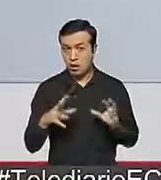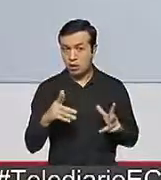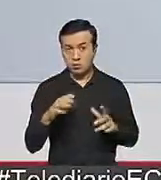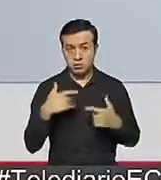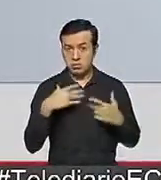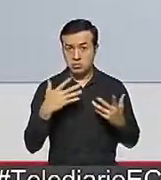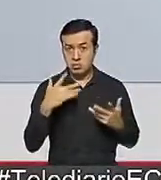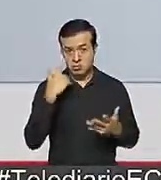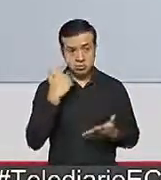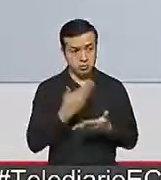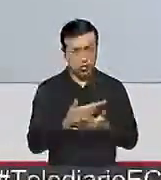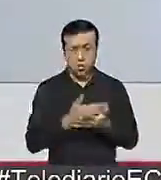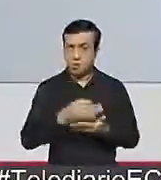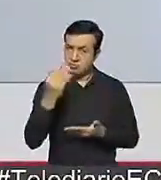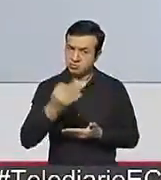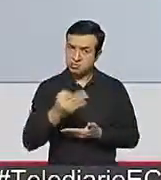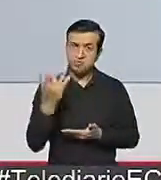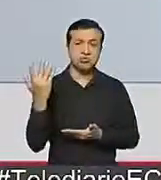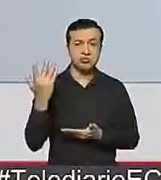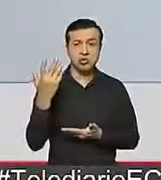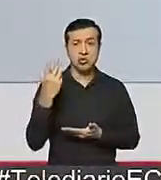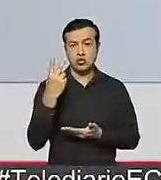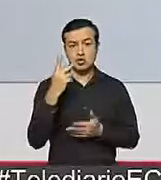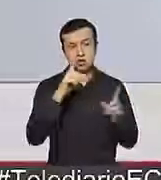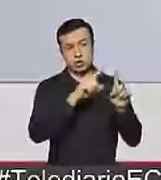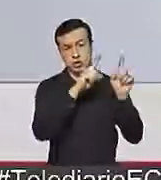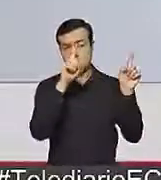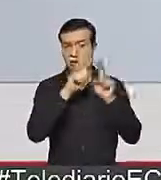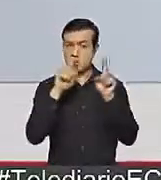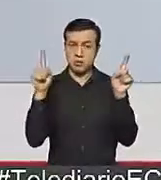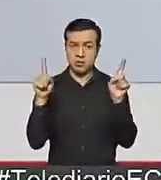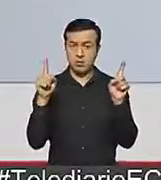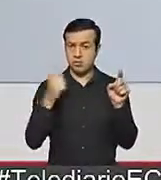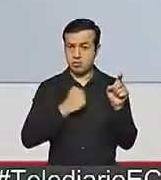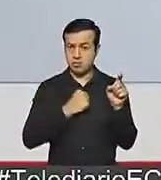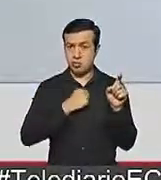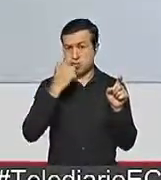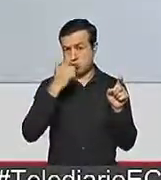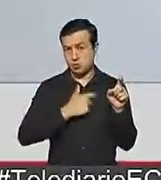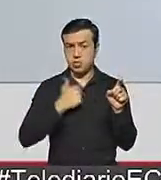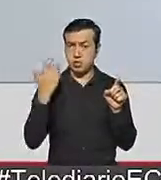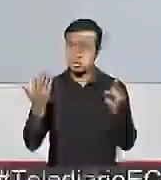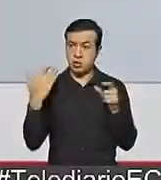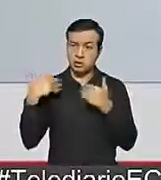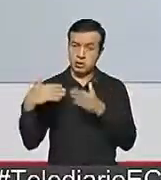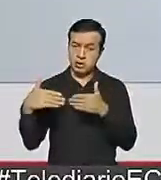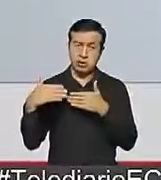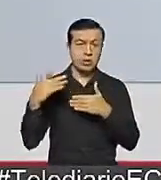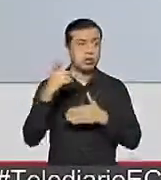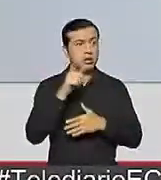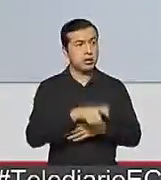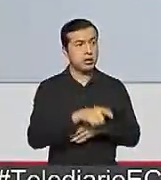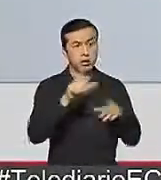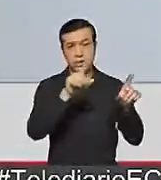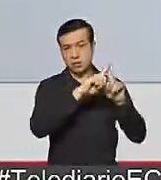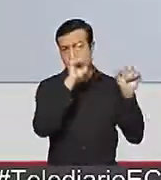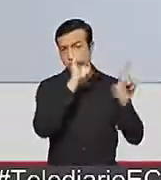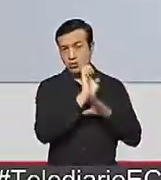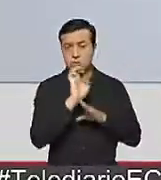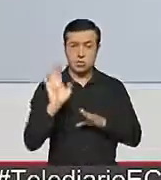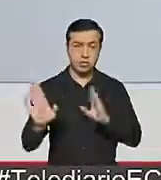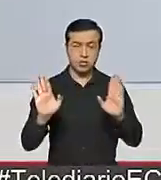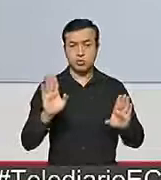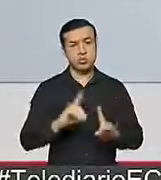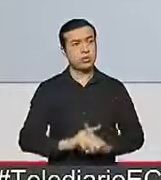transferencias totalmente lícitas entre 2 compañías del mismo propietario, la una en Panamá y la otra de Ecuador, que